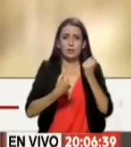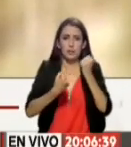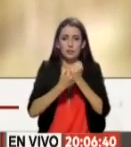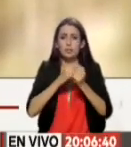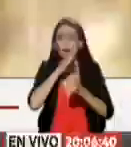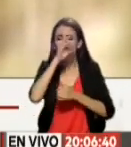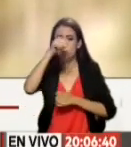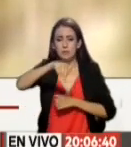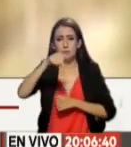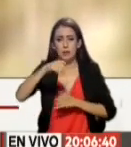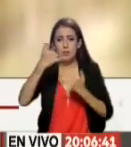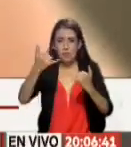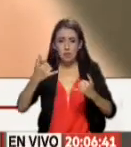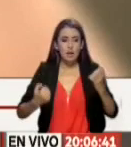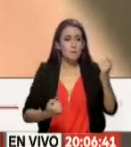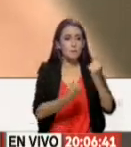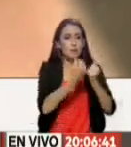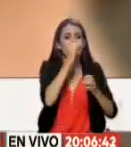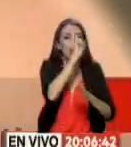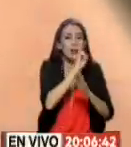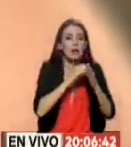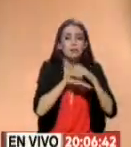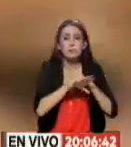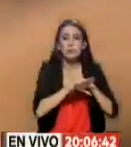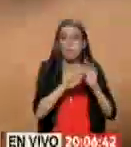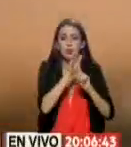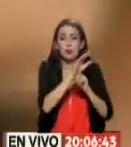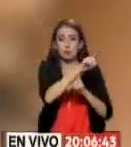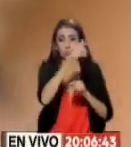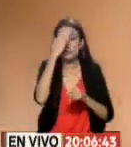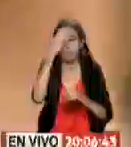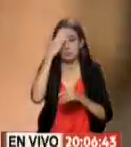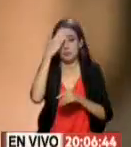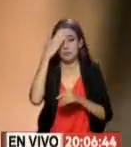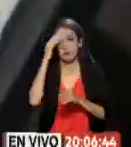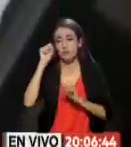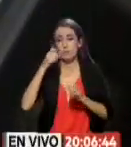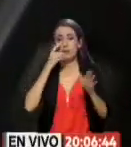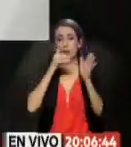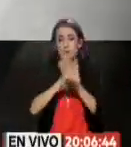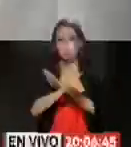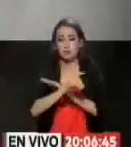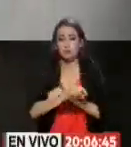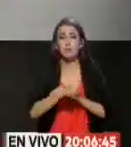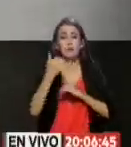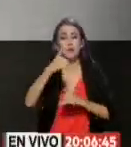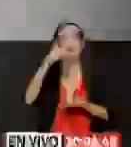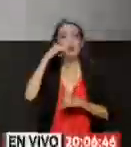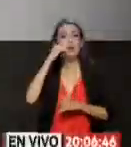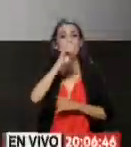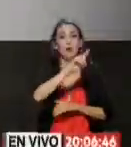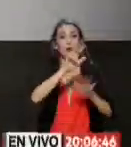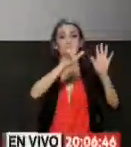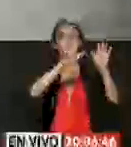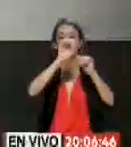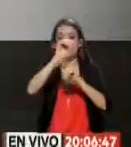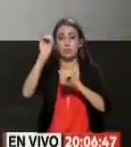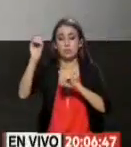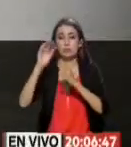como se está sucediendo en la actualidad. Si conoce de un caso o es víctima, puede denunciarlo de manera confidencial a través